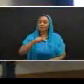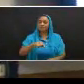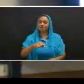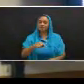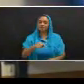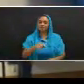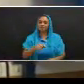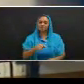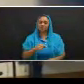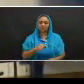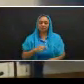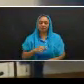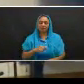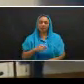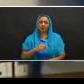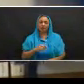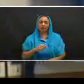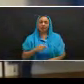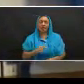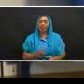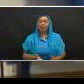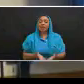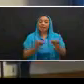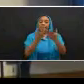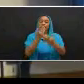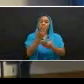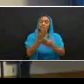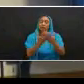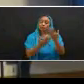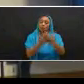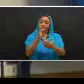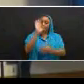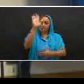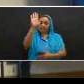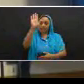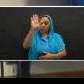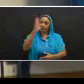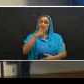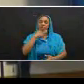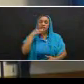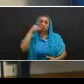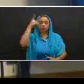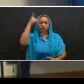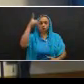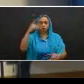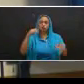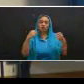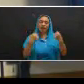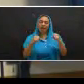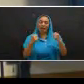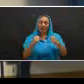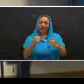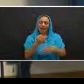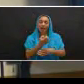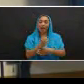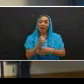tu mano en donde estás oyendo este mensaje y Dios va a hacer la obra en tu vida.